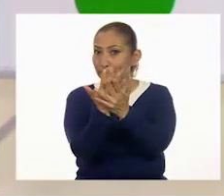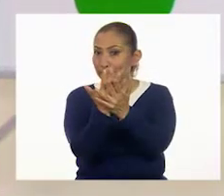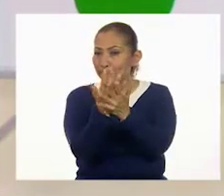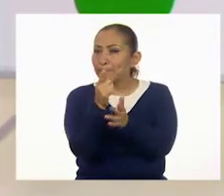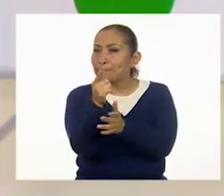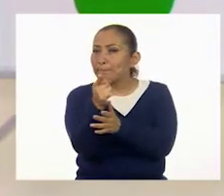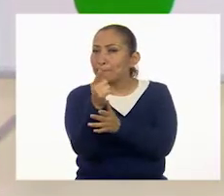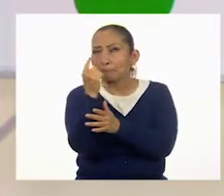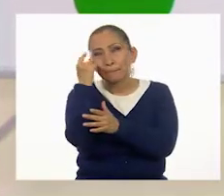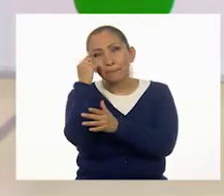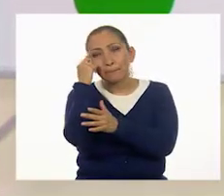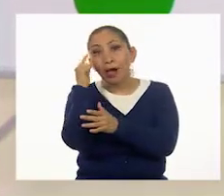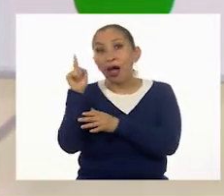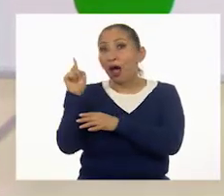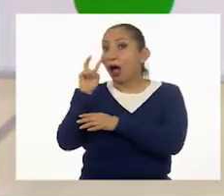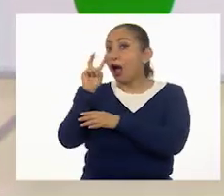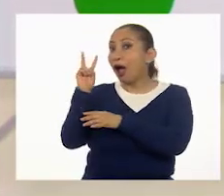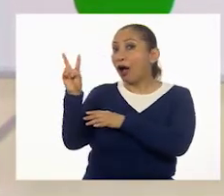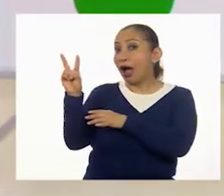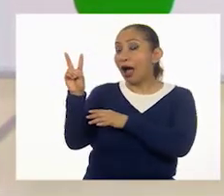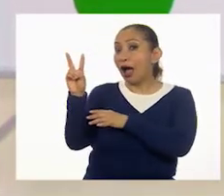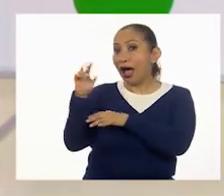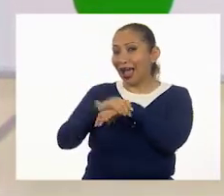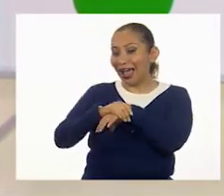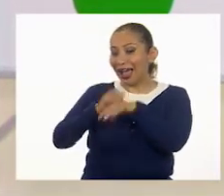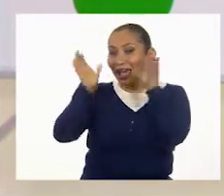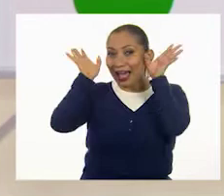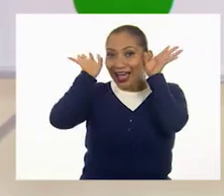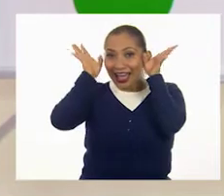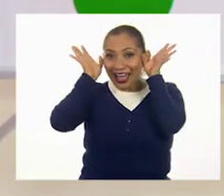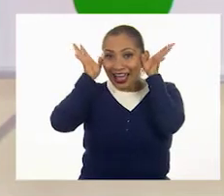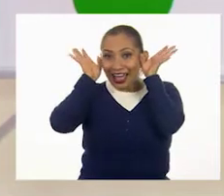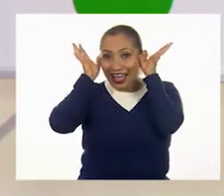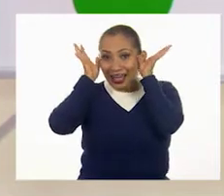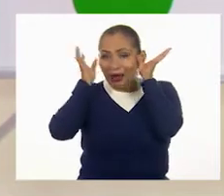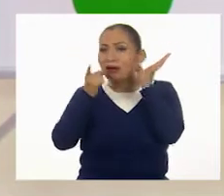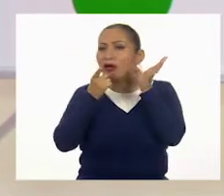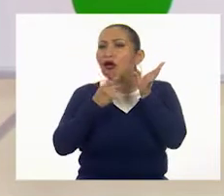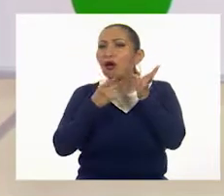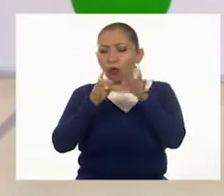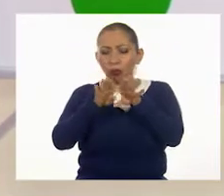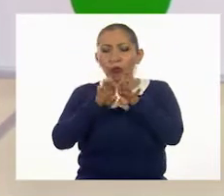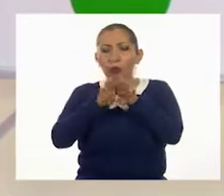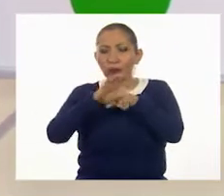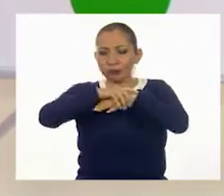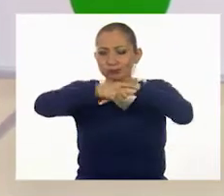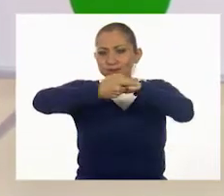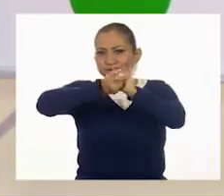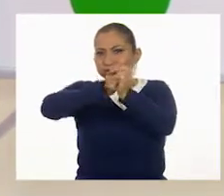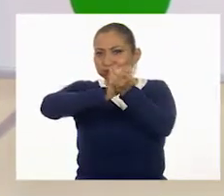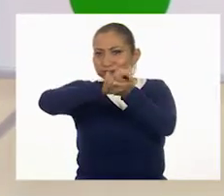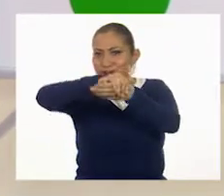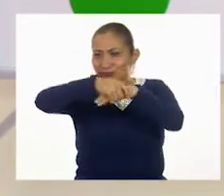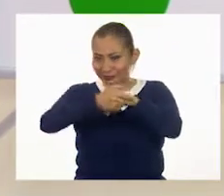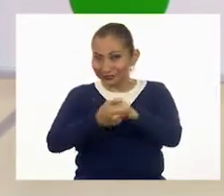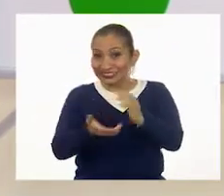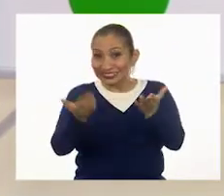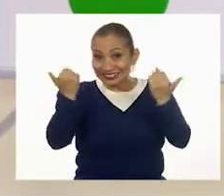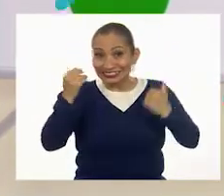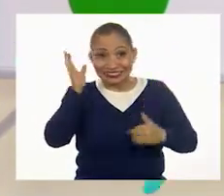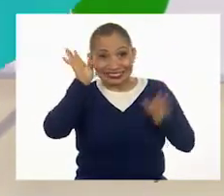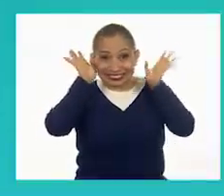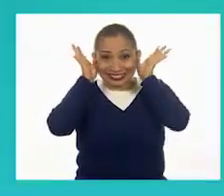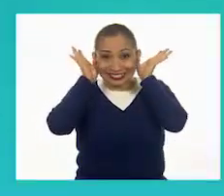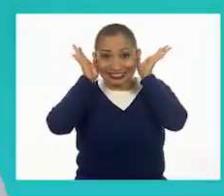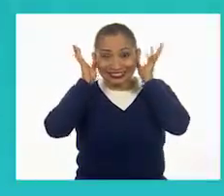esperen. ¿Qué les parece si antes vamos con nuestro amigo Ajolisto para que nos recuerde el adecuado lavado de las manos? ¡Adelante,